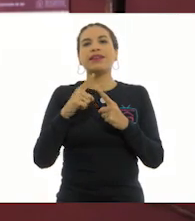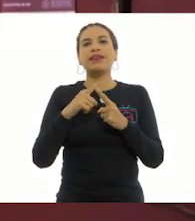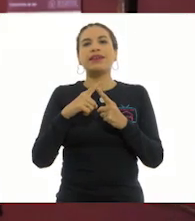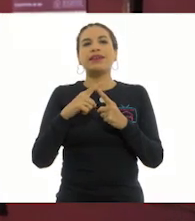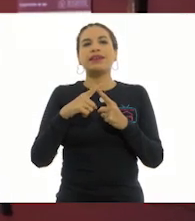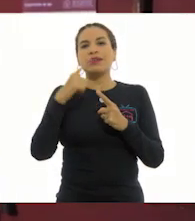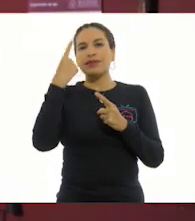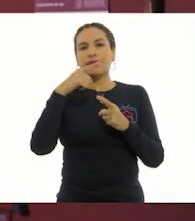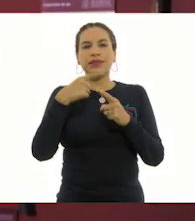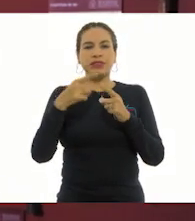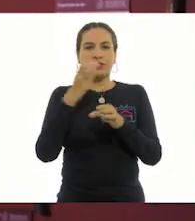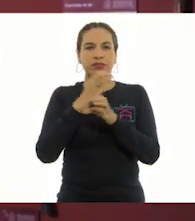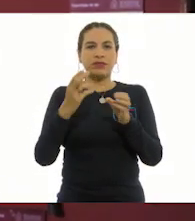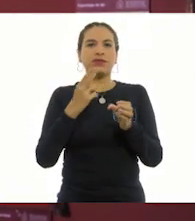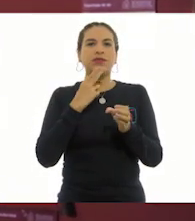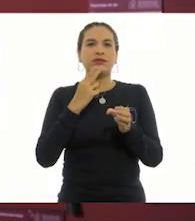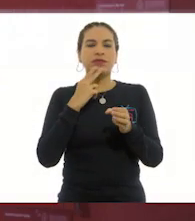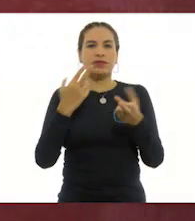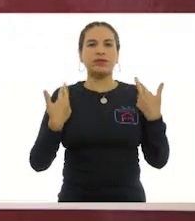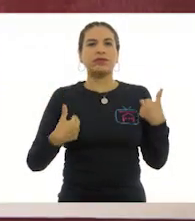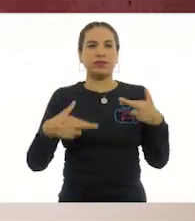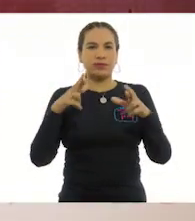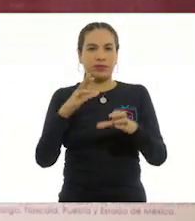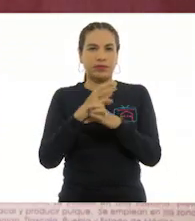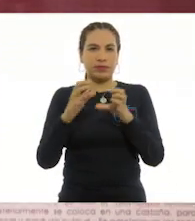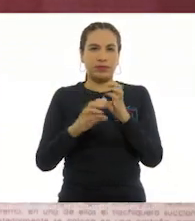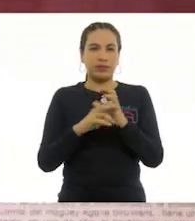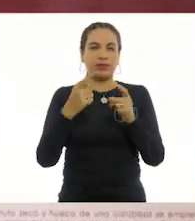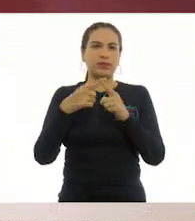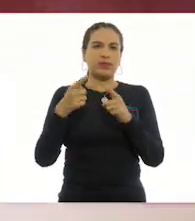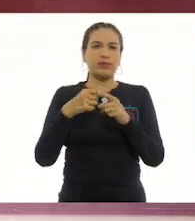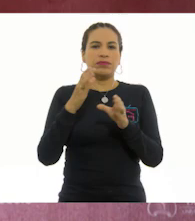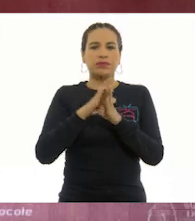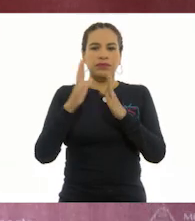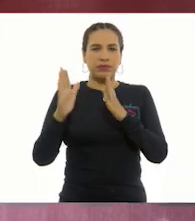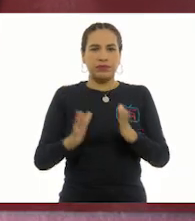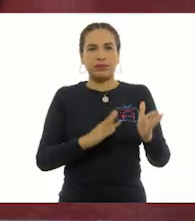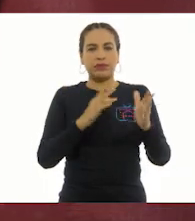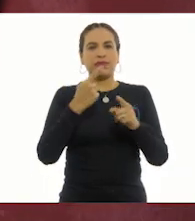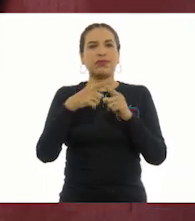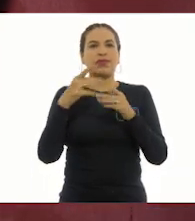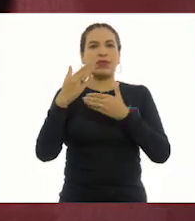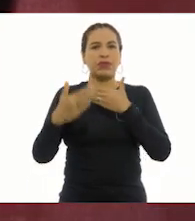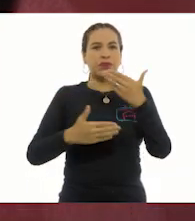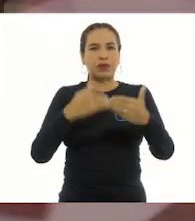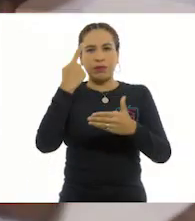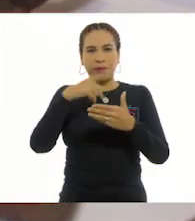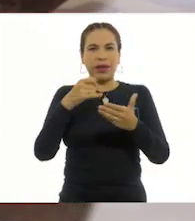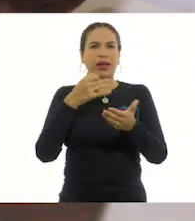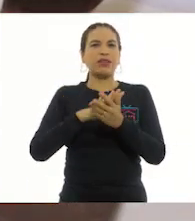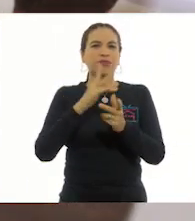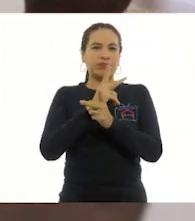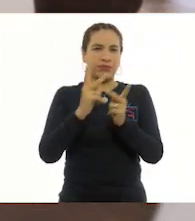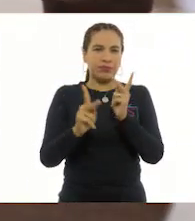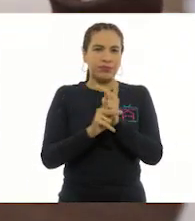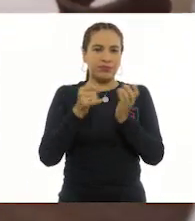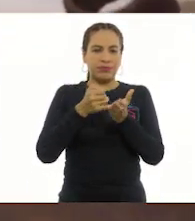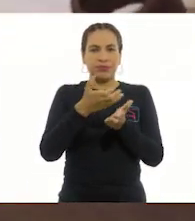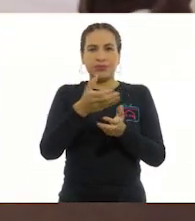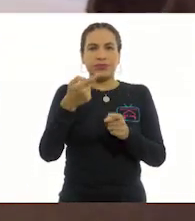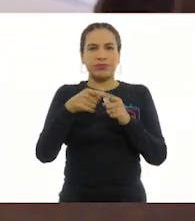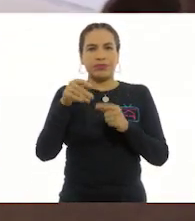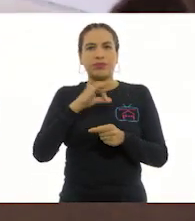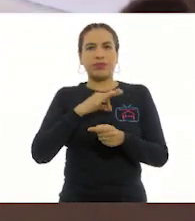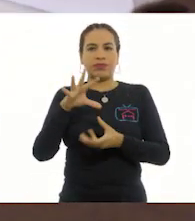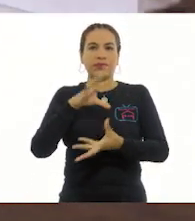comunidad un utensilio que fuera representativo de alguna de las fases del proceso de producción agrícola. Entonces eso hizo que se